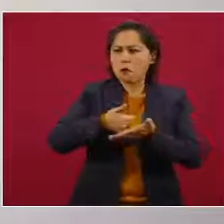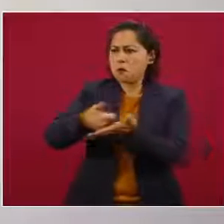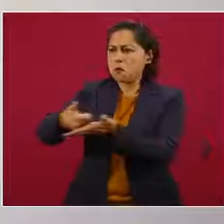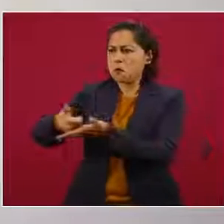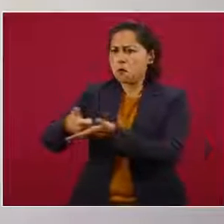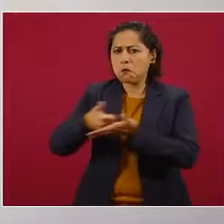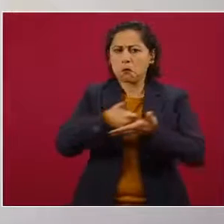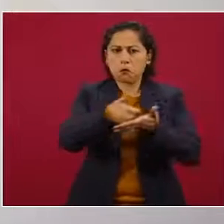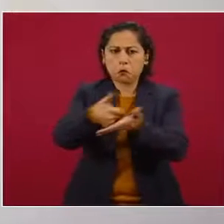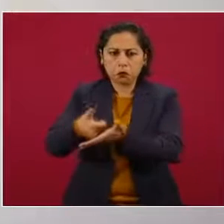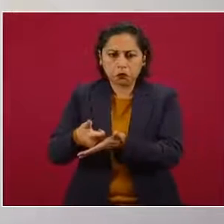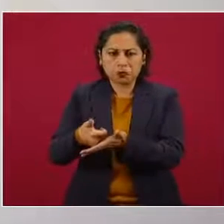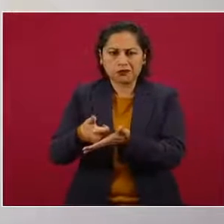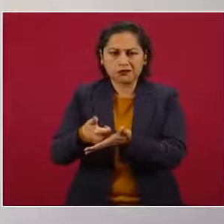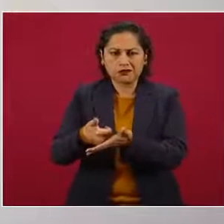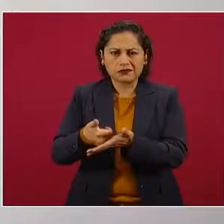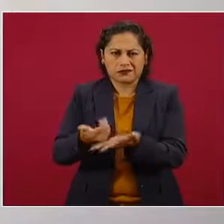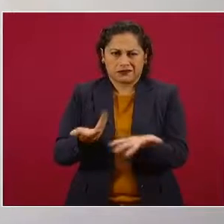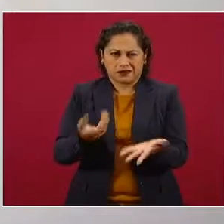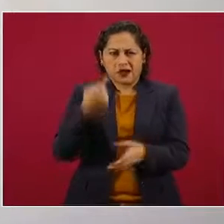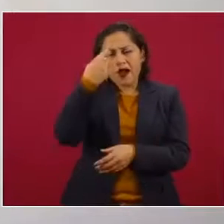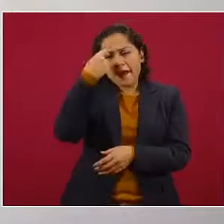todo el recorrido de los recursos?